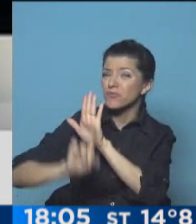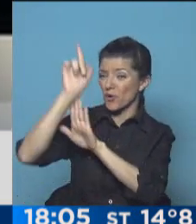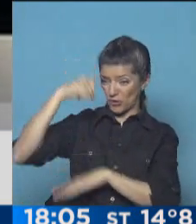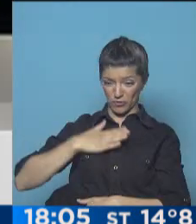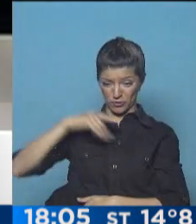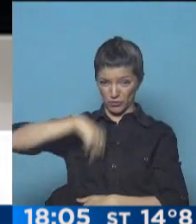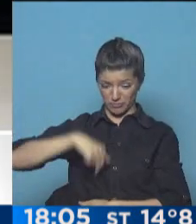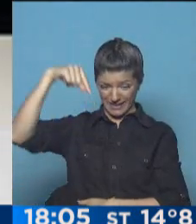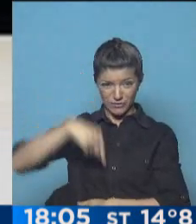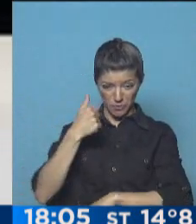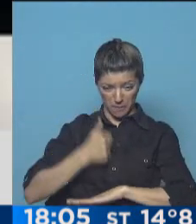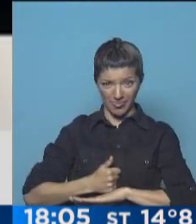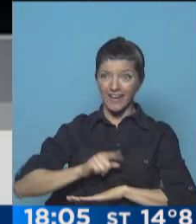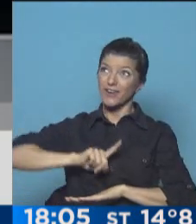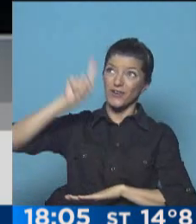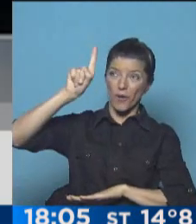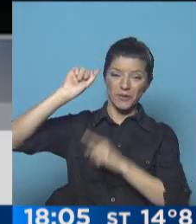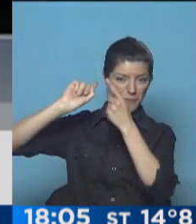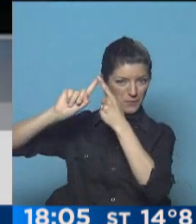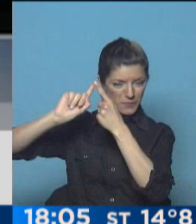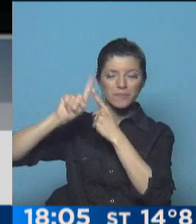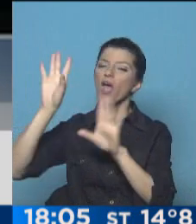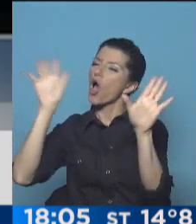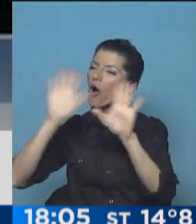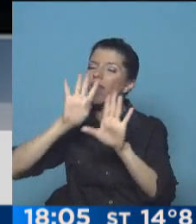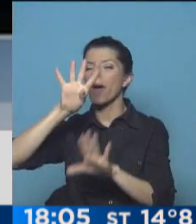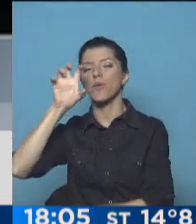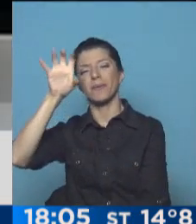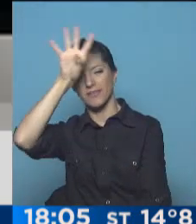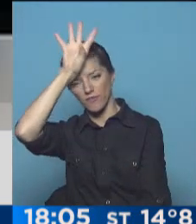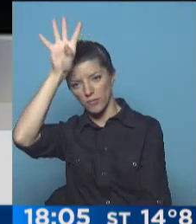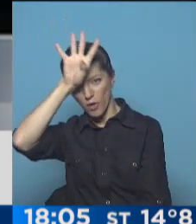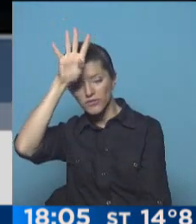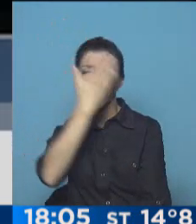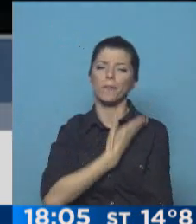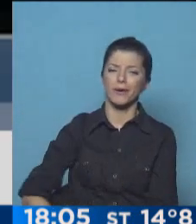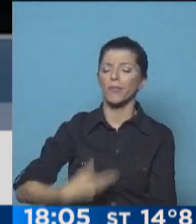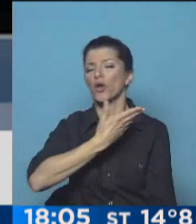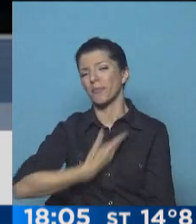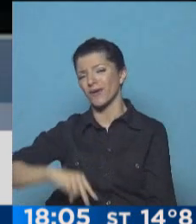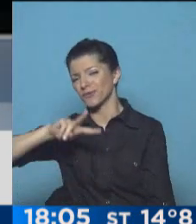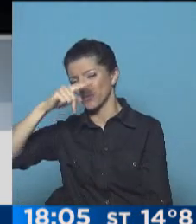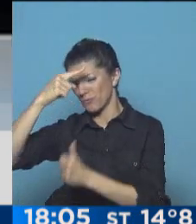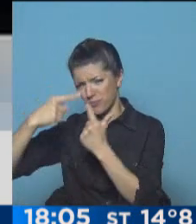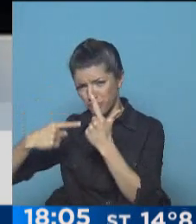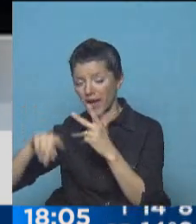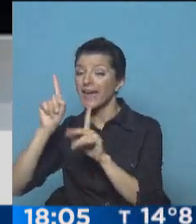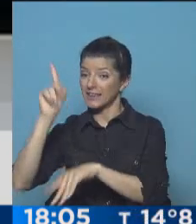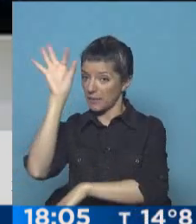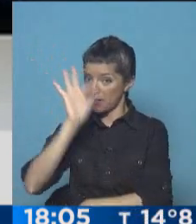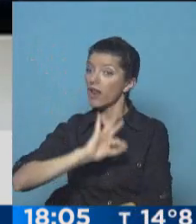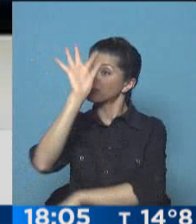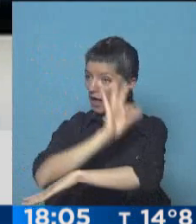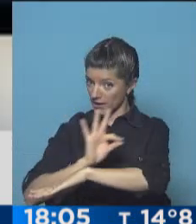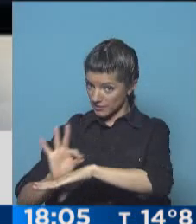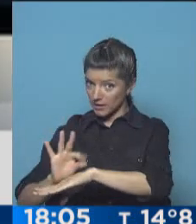Hola, Formosa, gobernador Infran, vicegobernador Bogado, Bortolossi, la verdad, y arquitecto De Vido, intendente